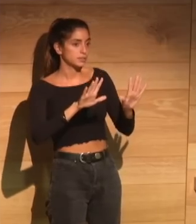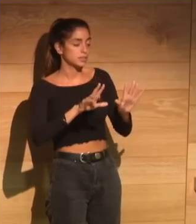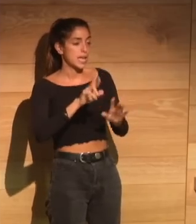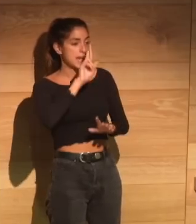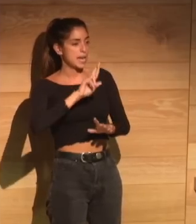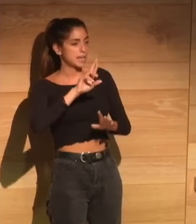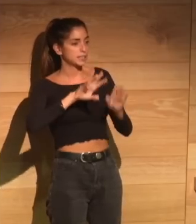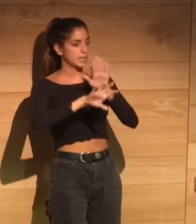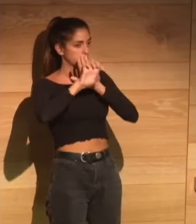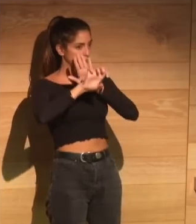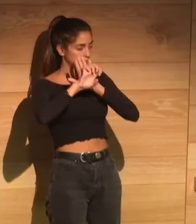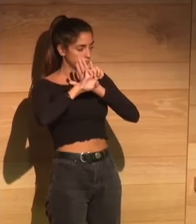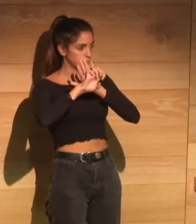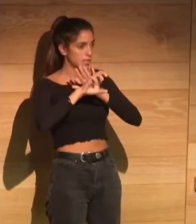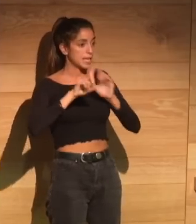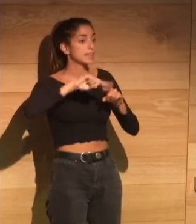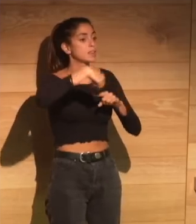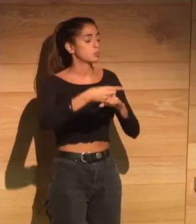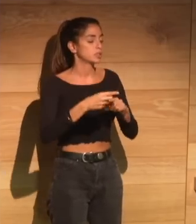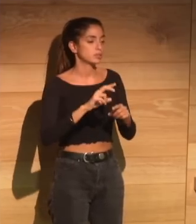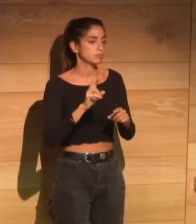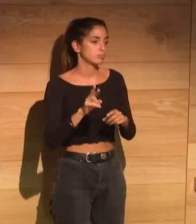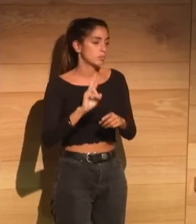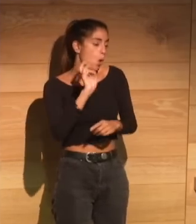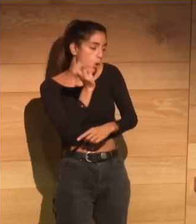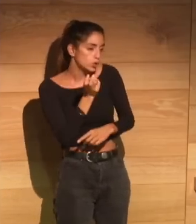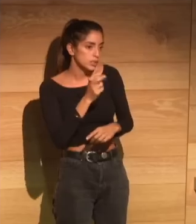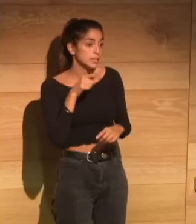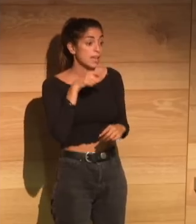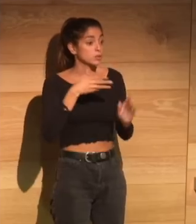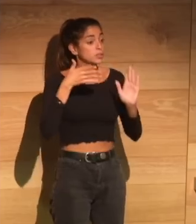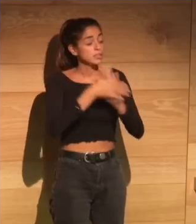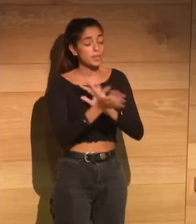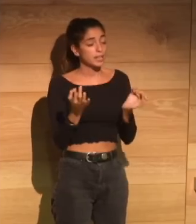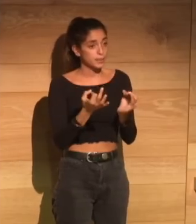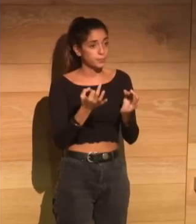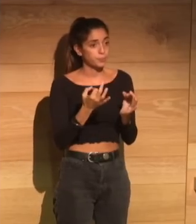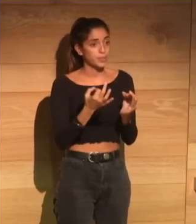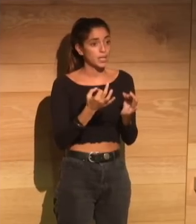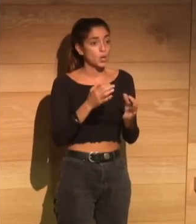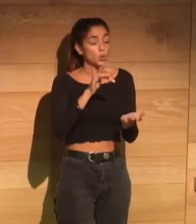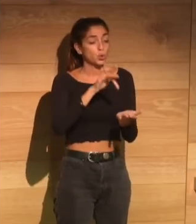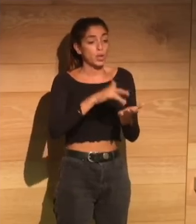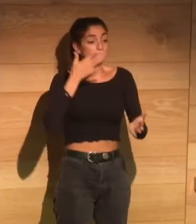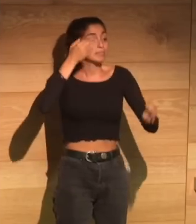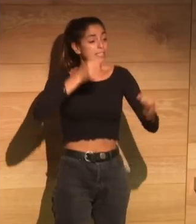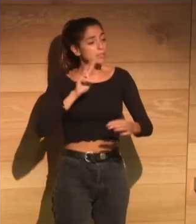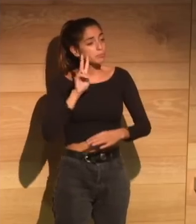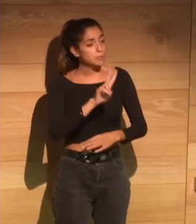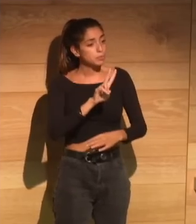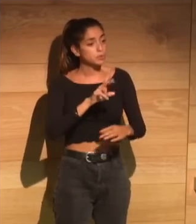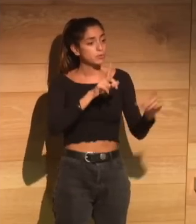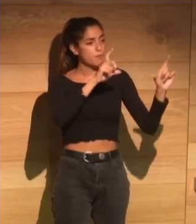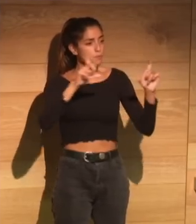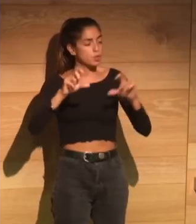ser sustituidas por la siguiente. Uh-huh. Eso significa que vendríamos a ver, cuando vemos la realidad, vemos 10 fotogramas por